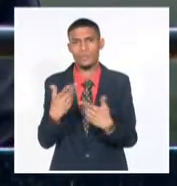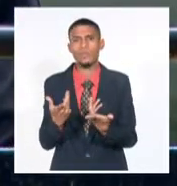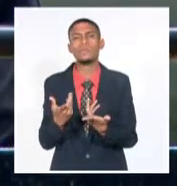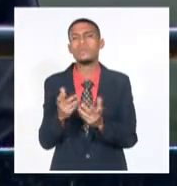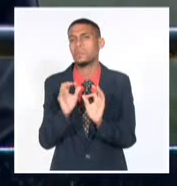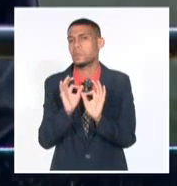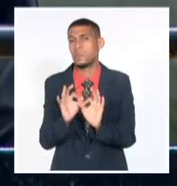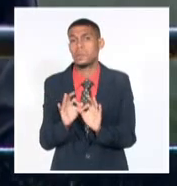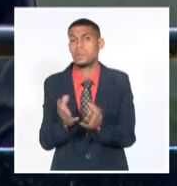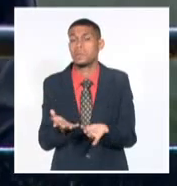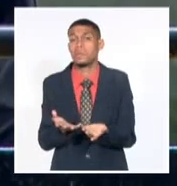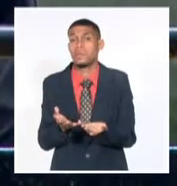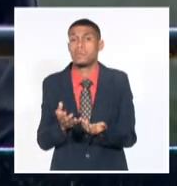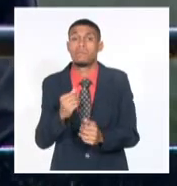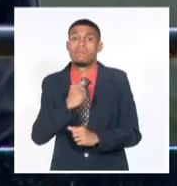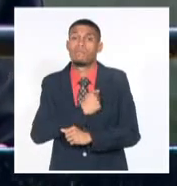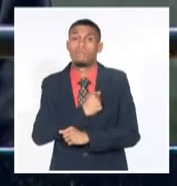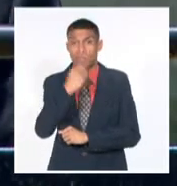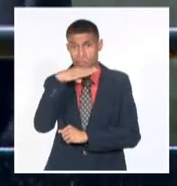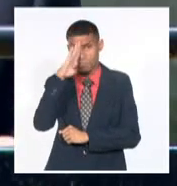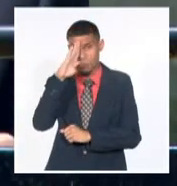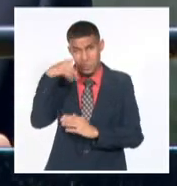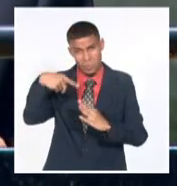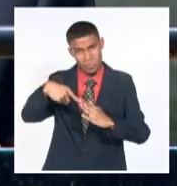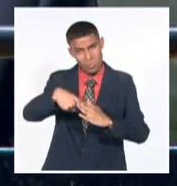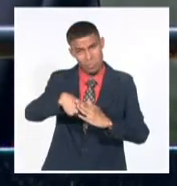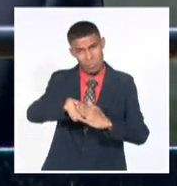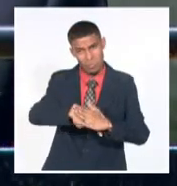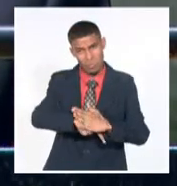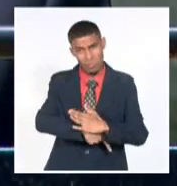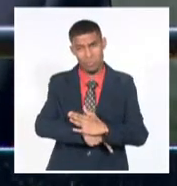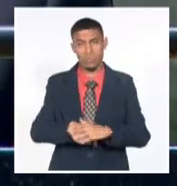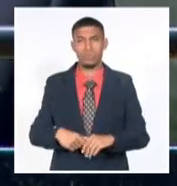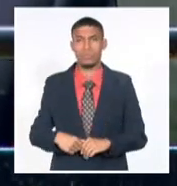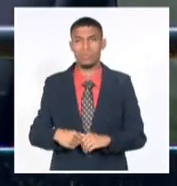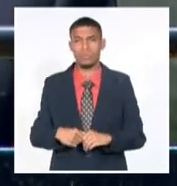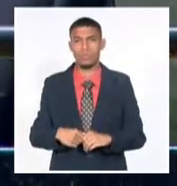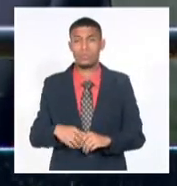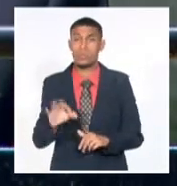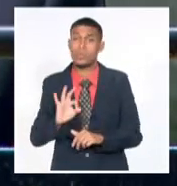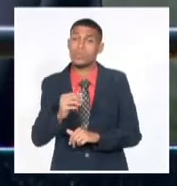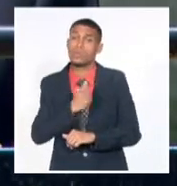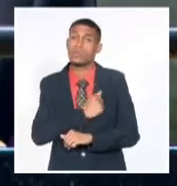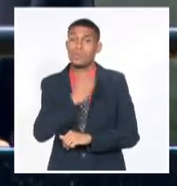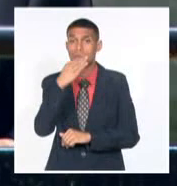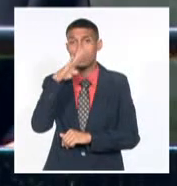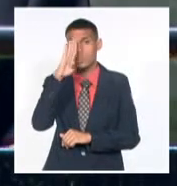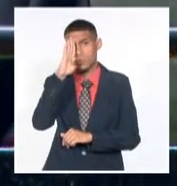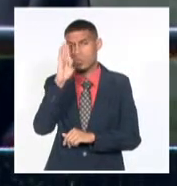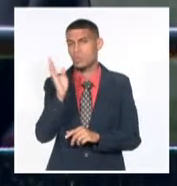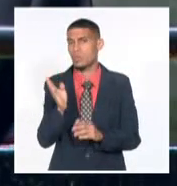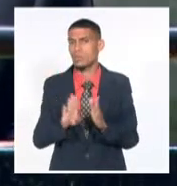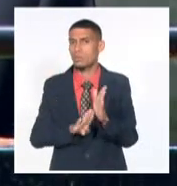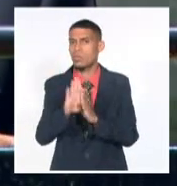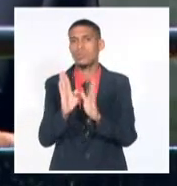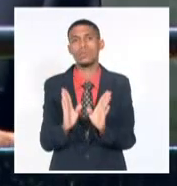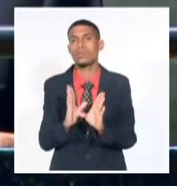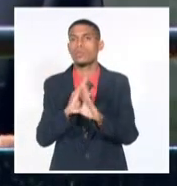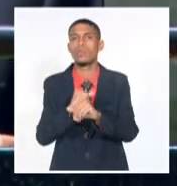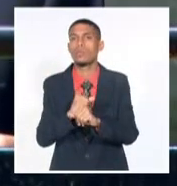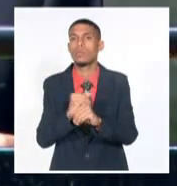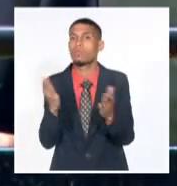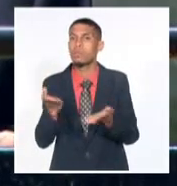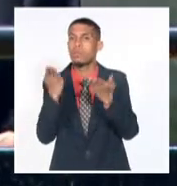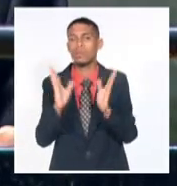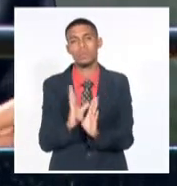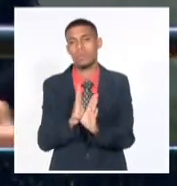la democracia, la libertad y el derecho a la información que supuestamente